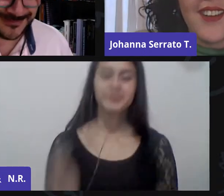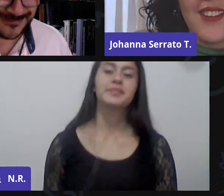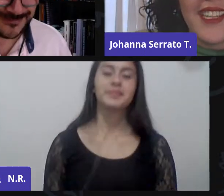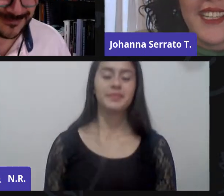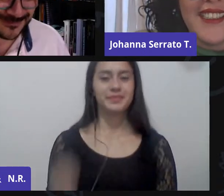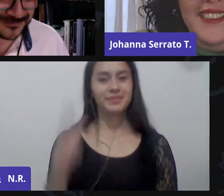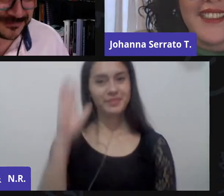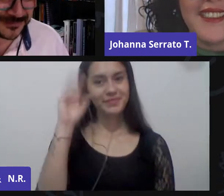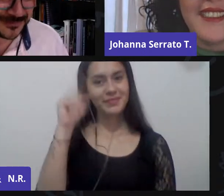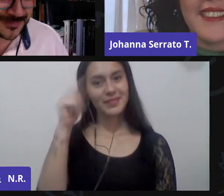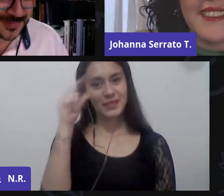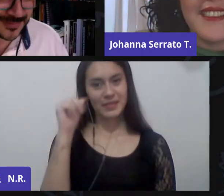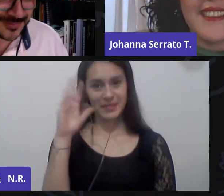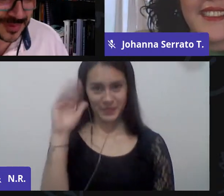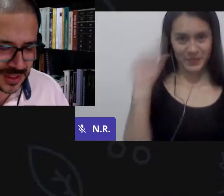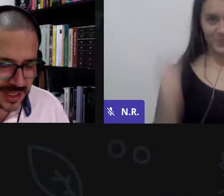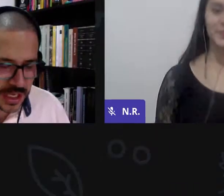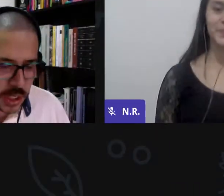Carlitos. Chao, Nata.